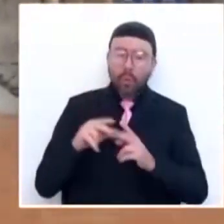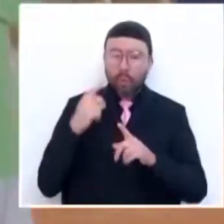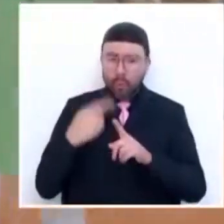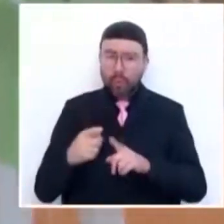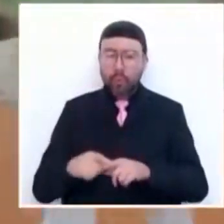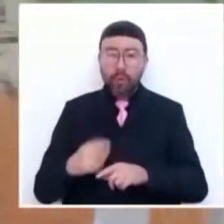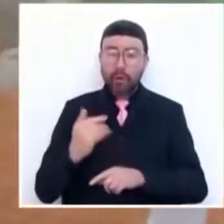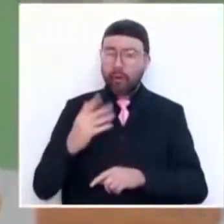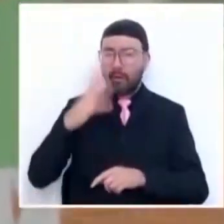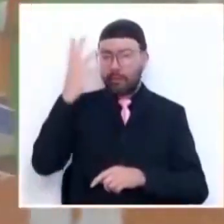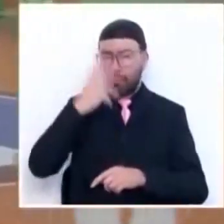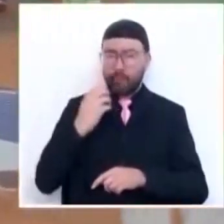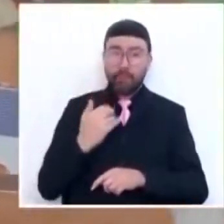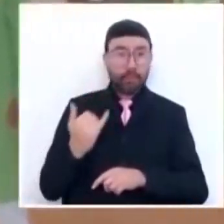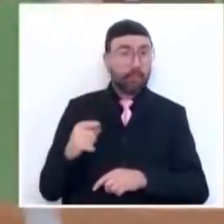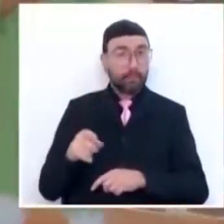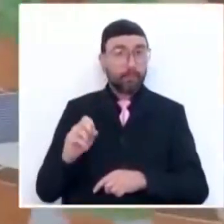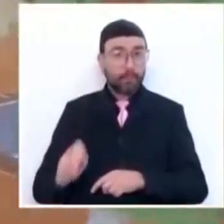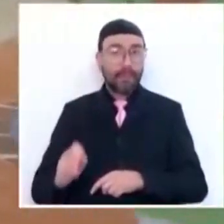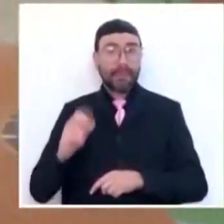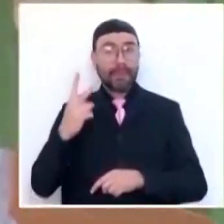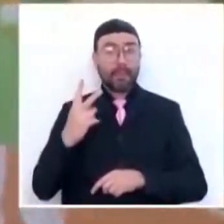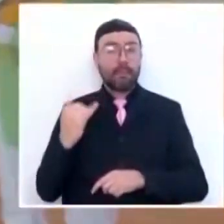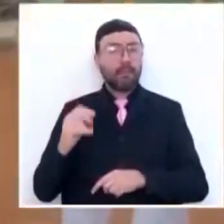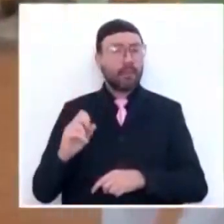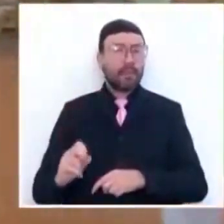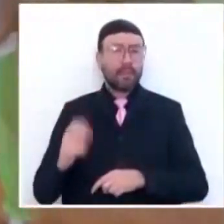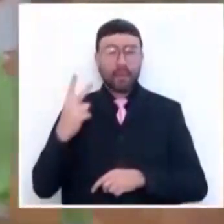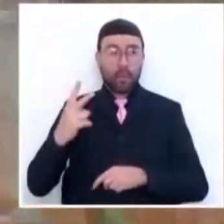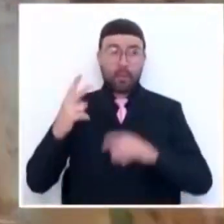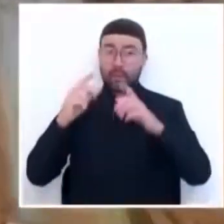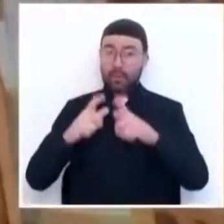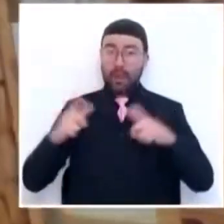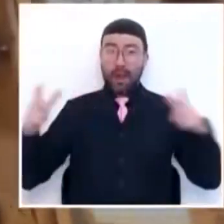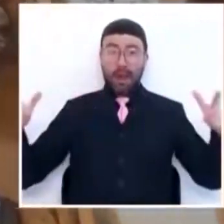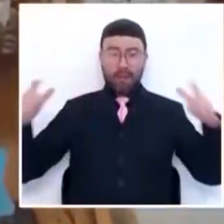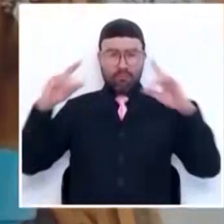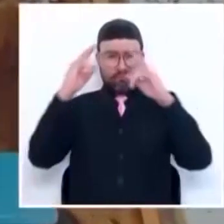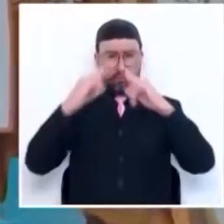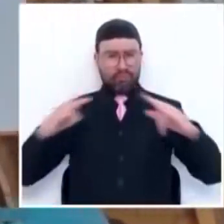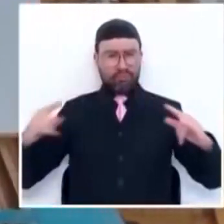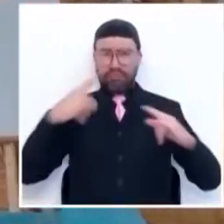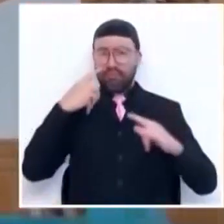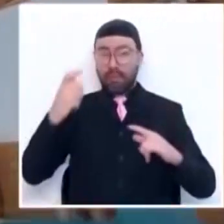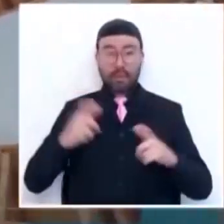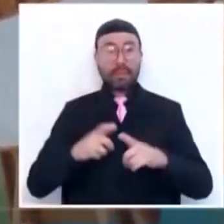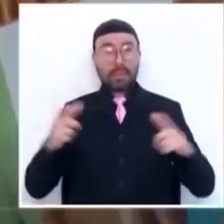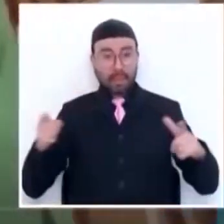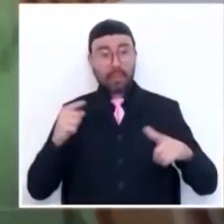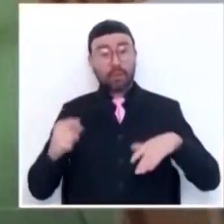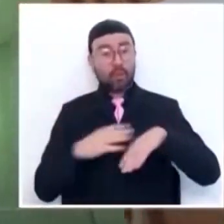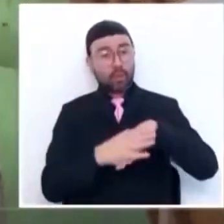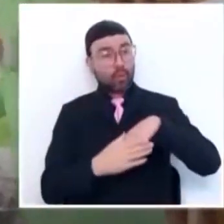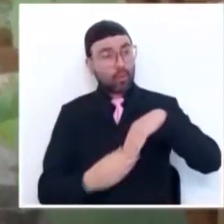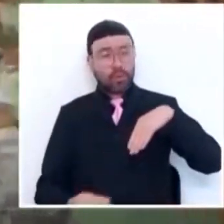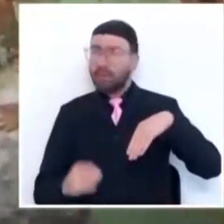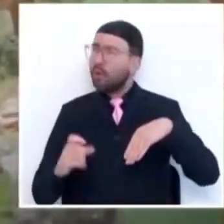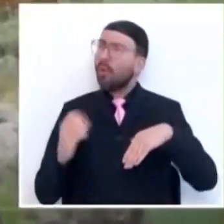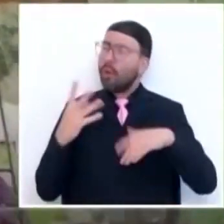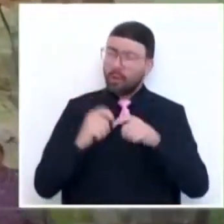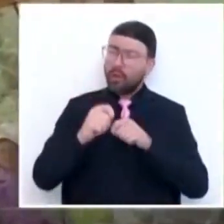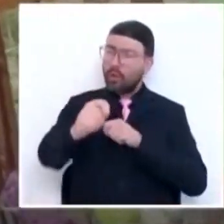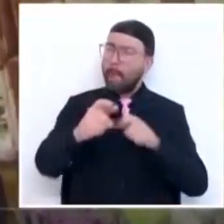conocer estas bellezas. Este es el segundo, la segunda maloca más grande de Sudamérica. ¿Cuántos metros tiene,